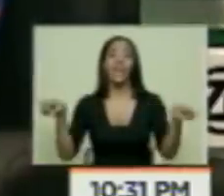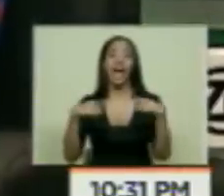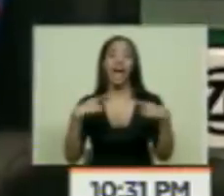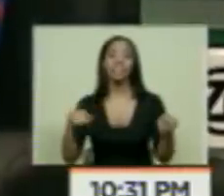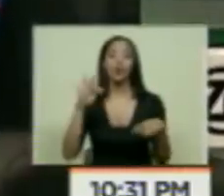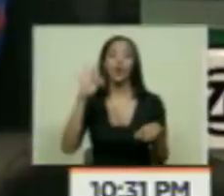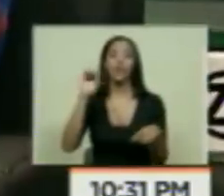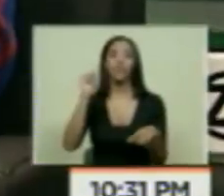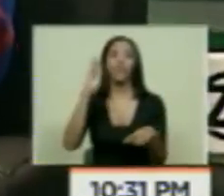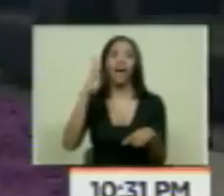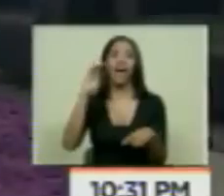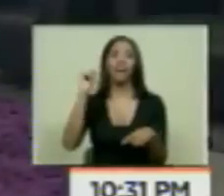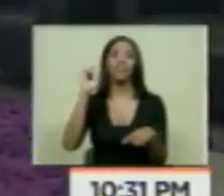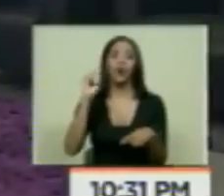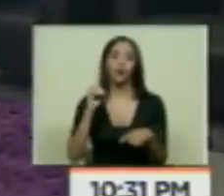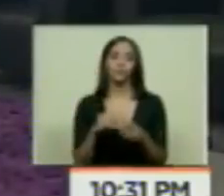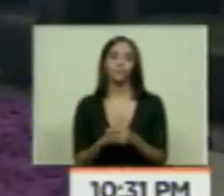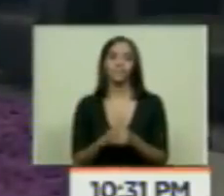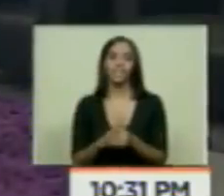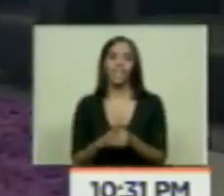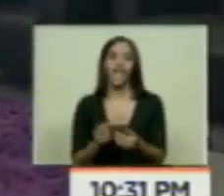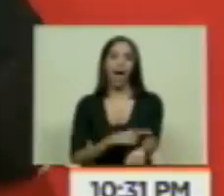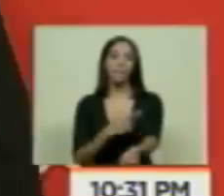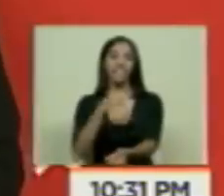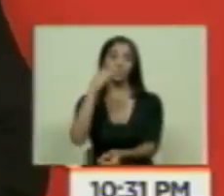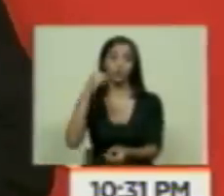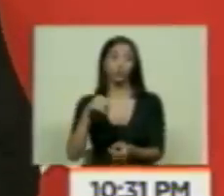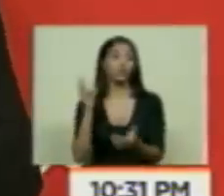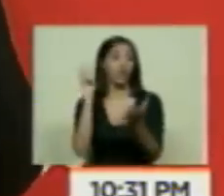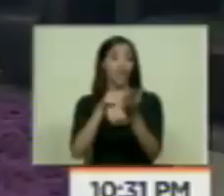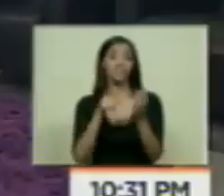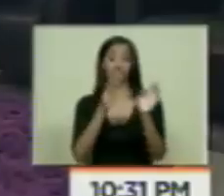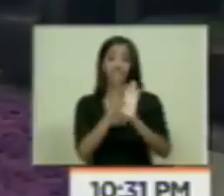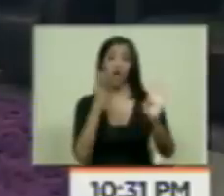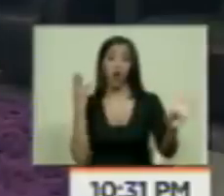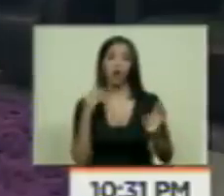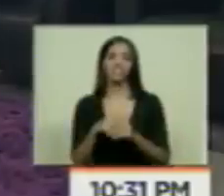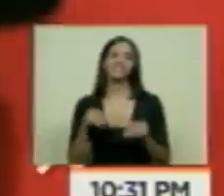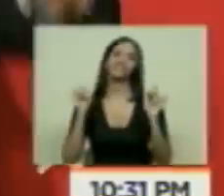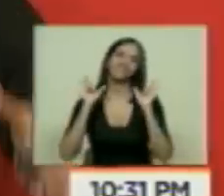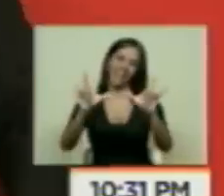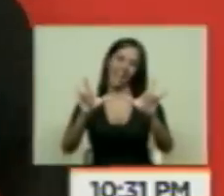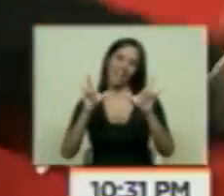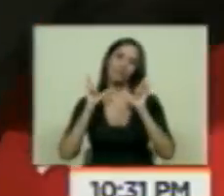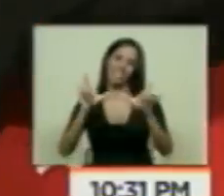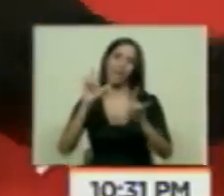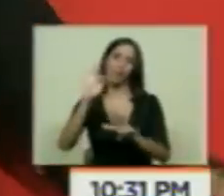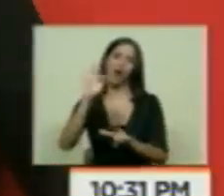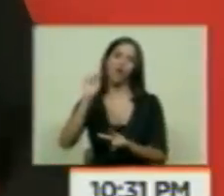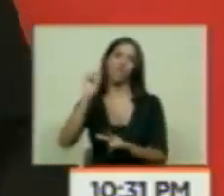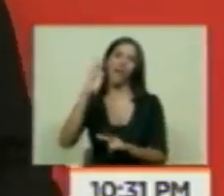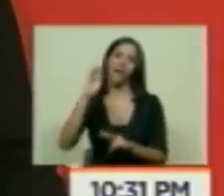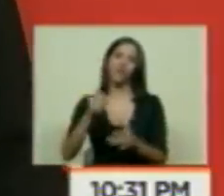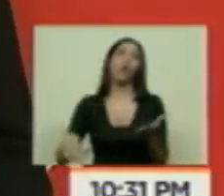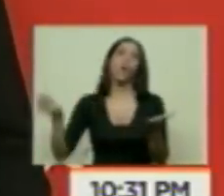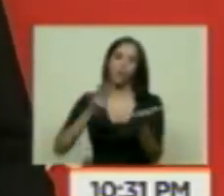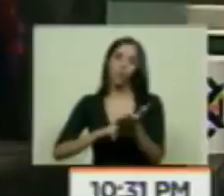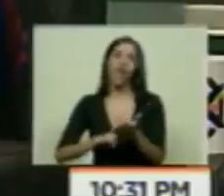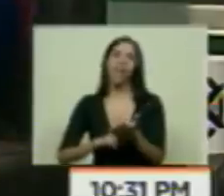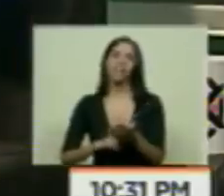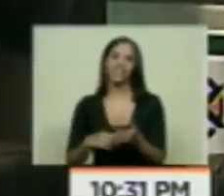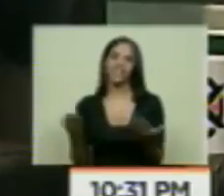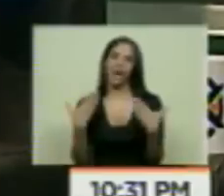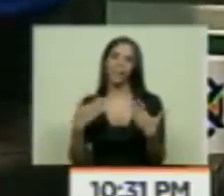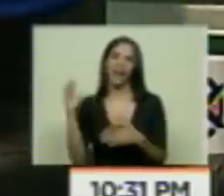Donde quiera que te encuentres, hermano. Es porque uno de los que propone la Zulia. Te queremos, Pablo, te queremos. Vuelve pronto, Caracas. Ese es